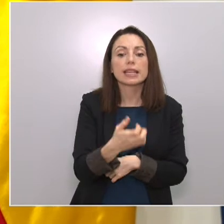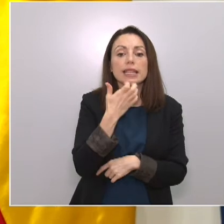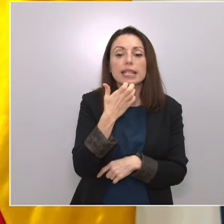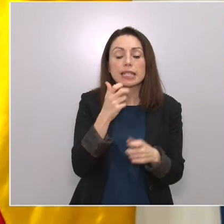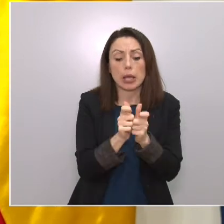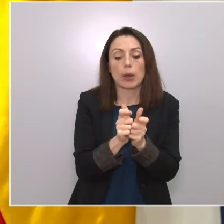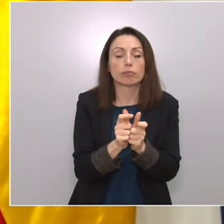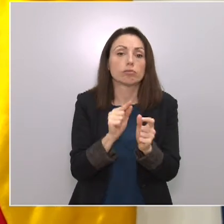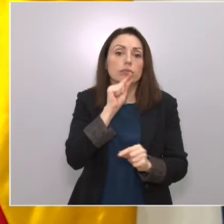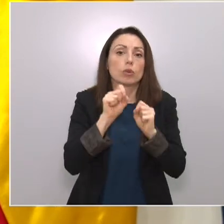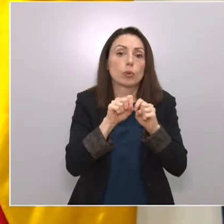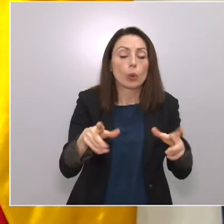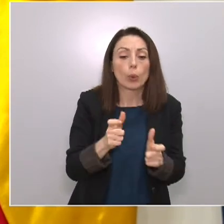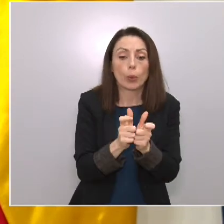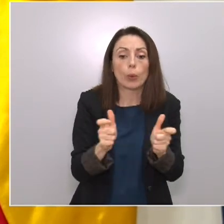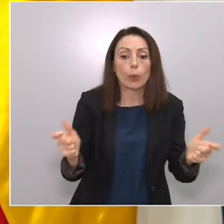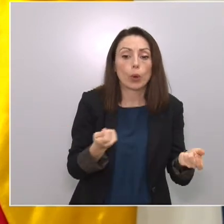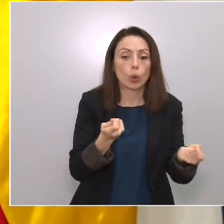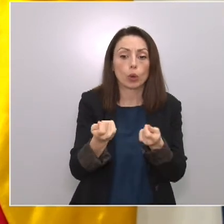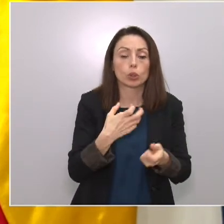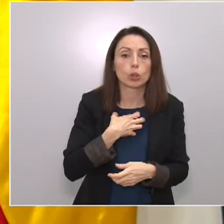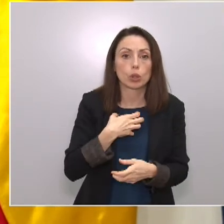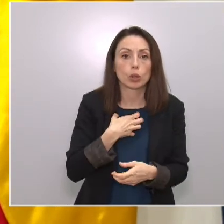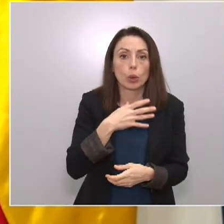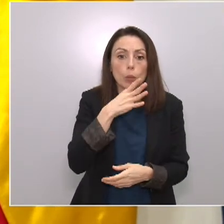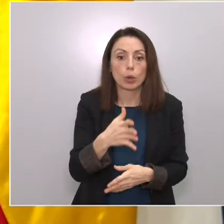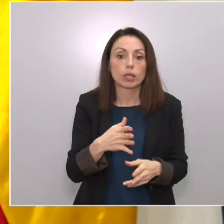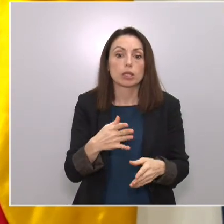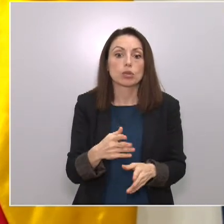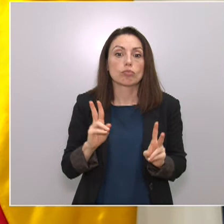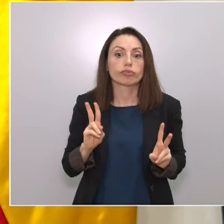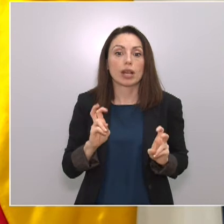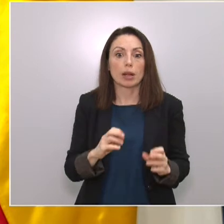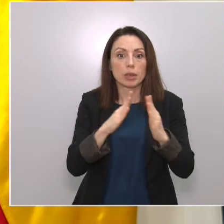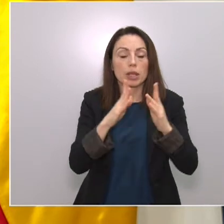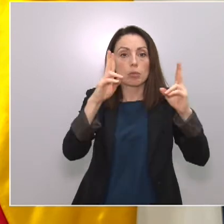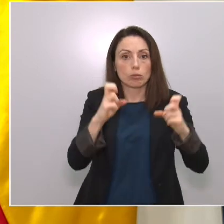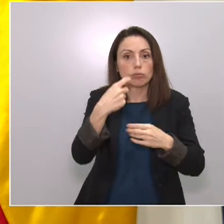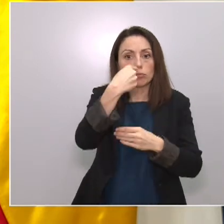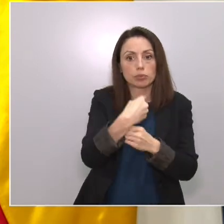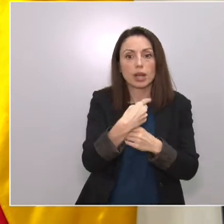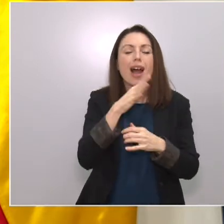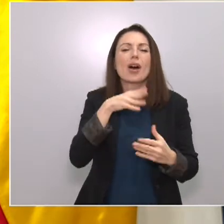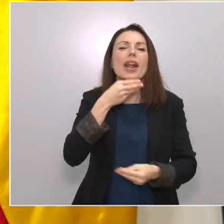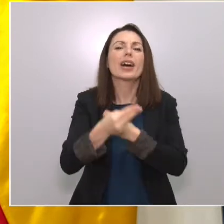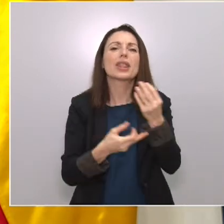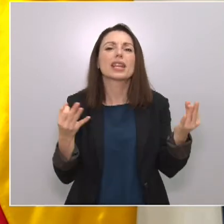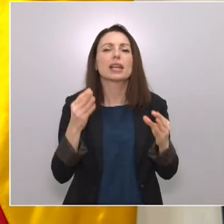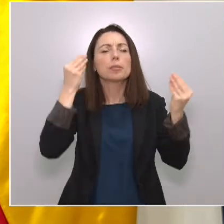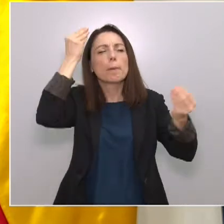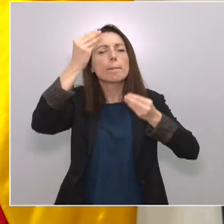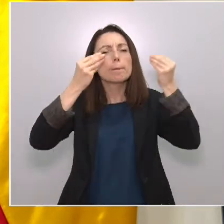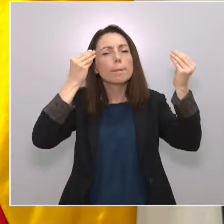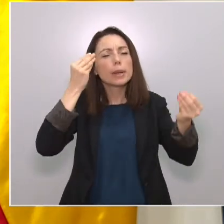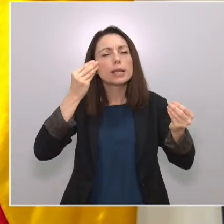comunitaria y que no la podemos controlar, que fueron los motivos que obligaron al confinamiento. Hasta ese momento no. Lo que sí se puede hacer, más que pensar en